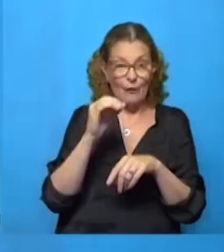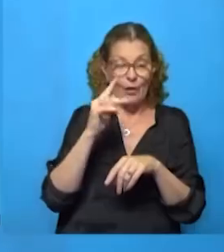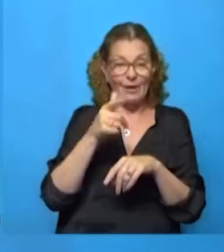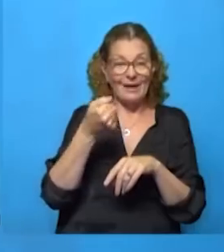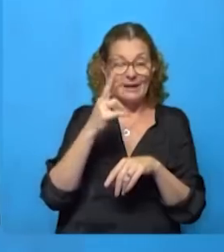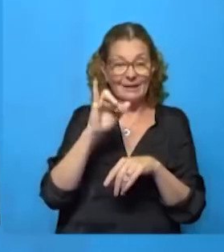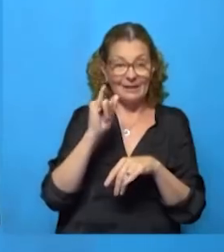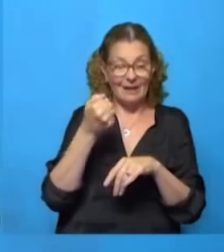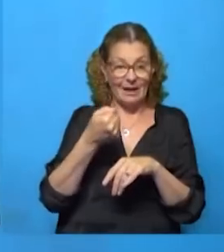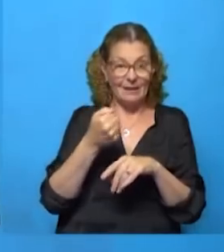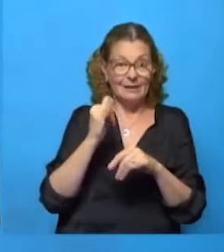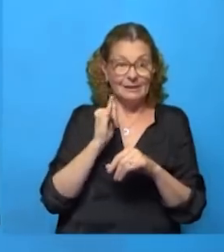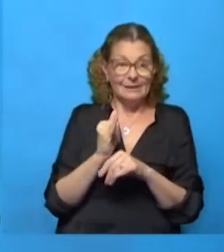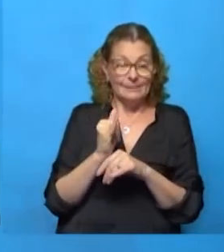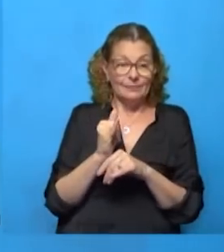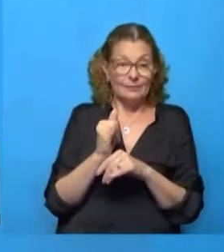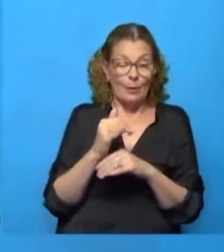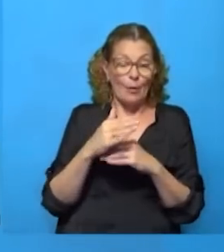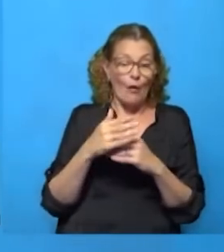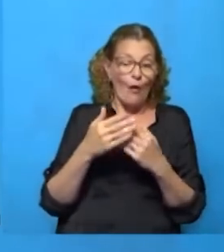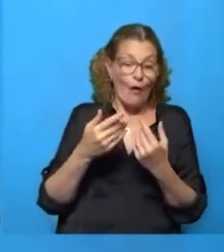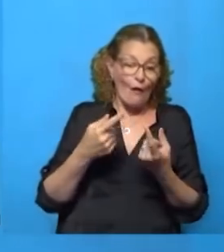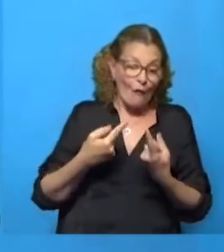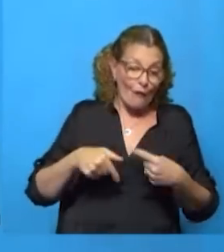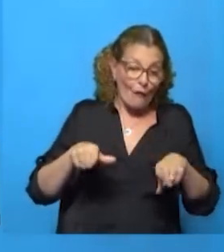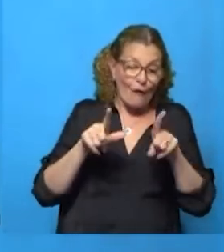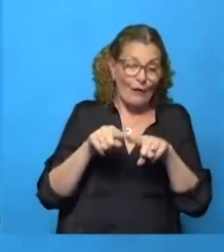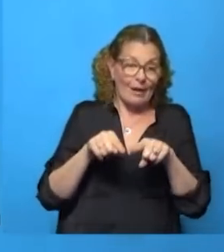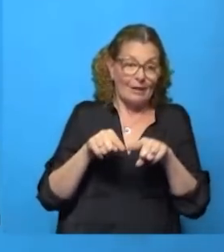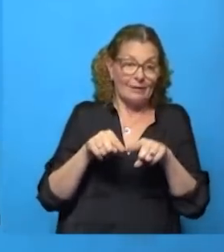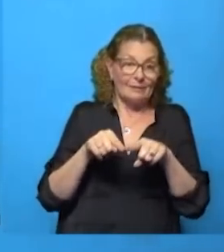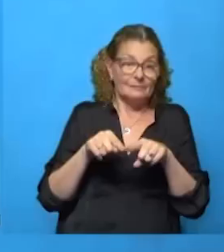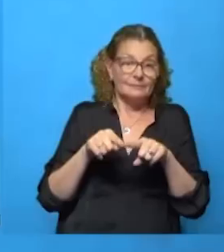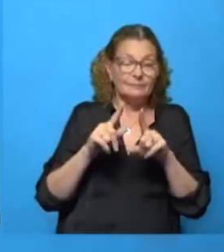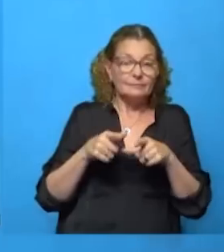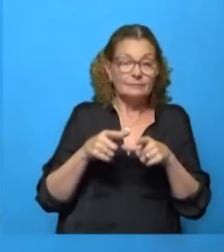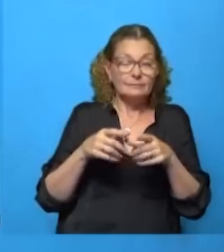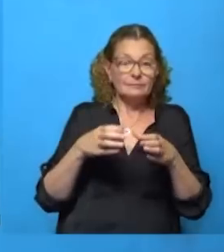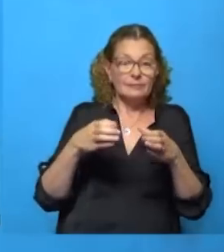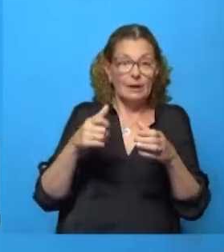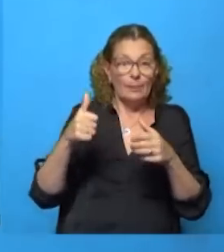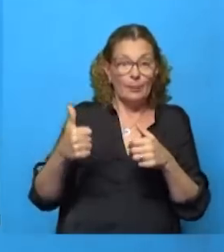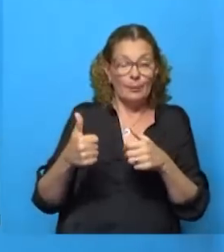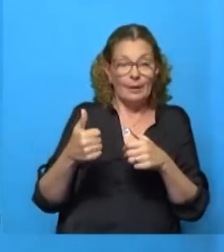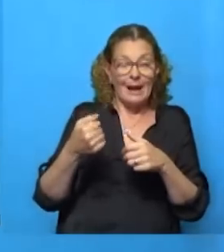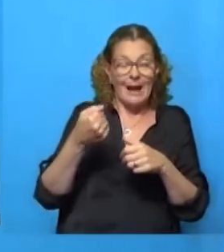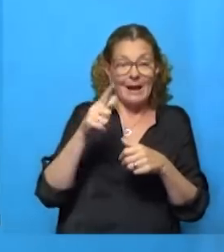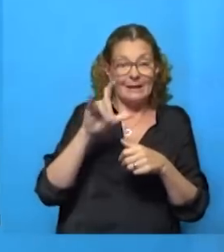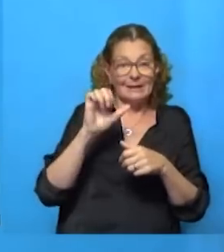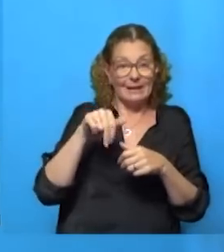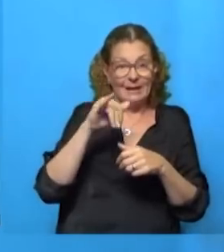es decir y la reconstrucción o el intento de reconstrucción de el Polo lo que fue